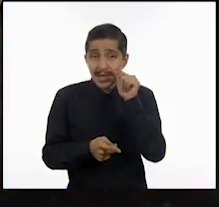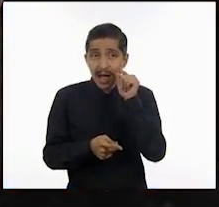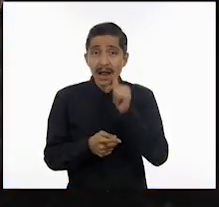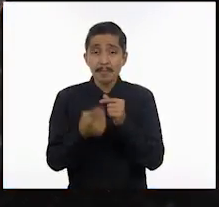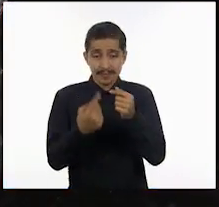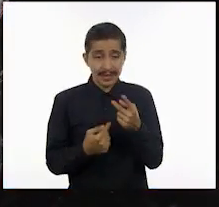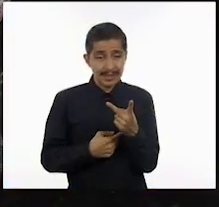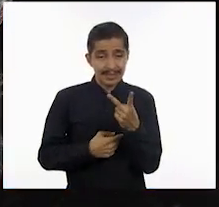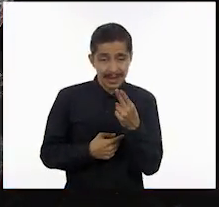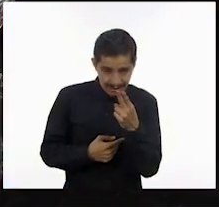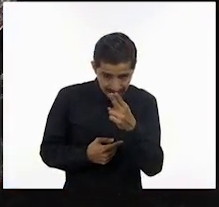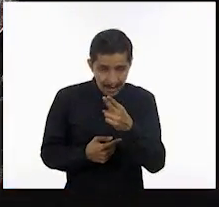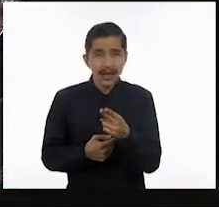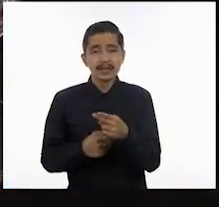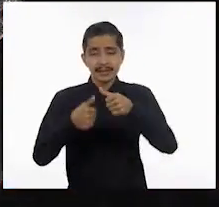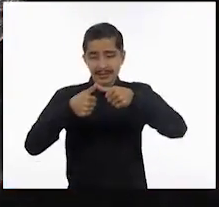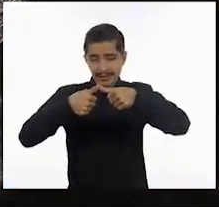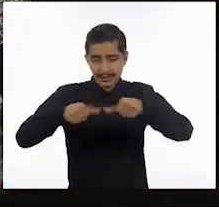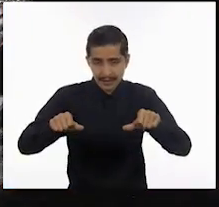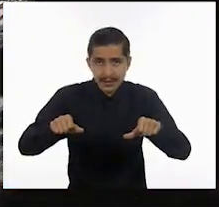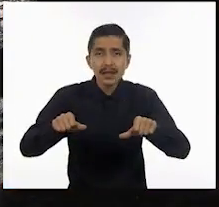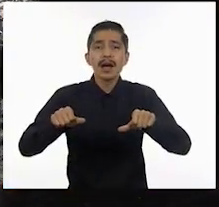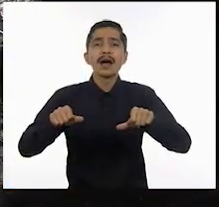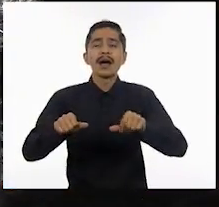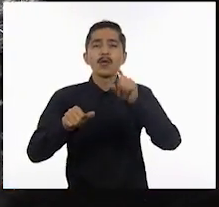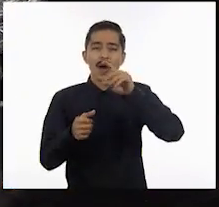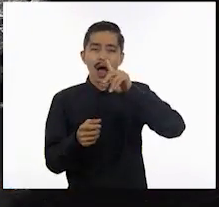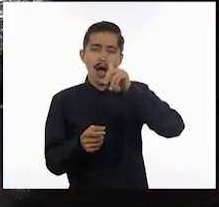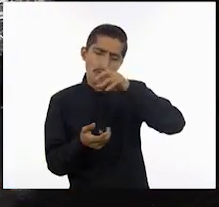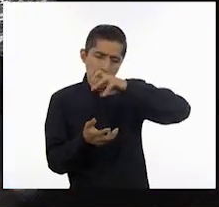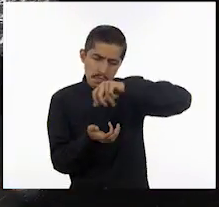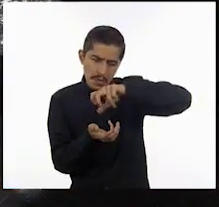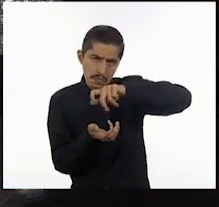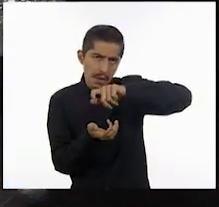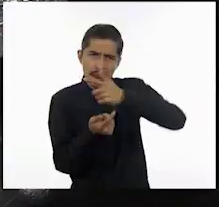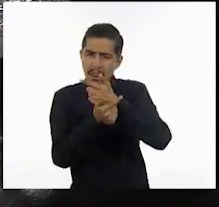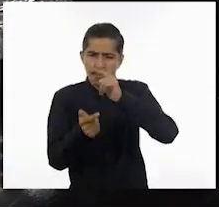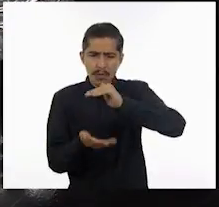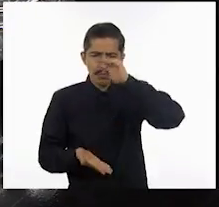unas tijeras, una cinta adhesiva, una botellita de plástico